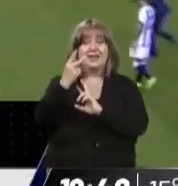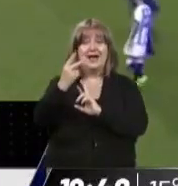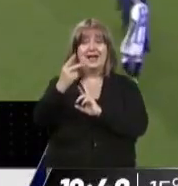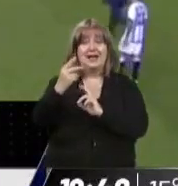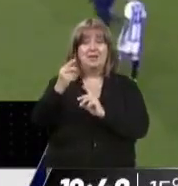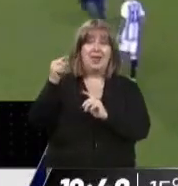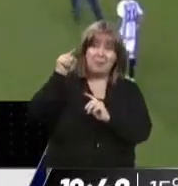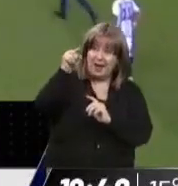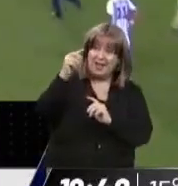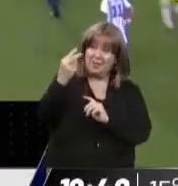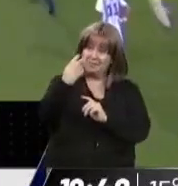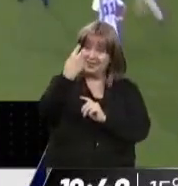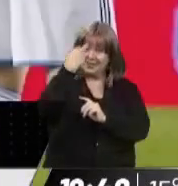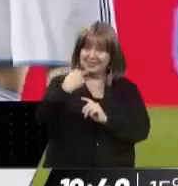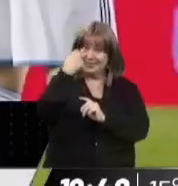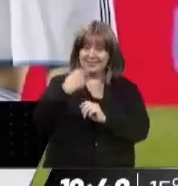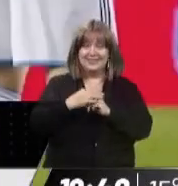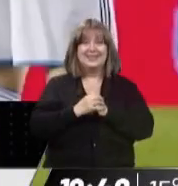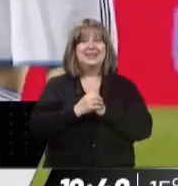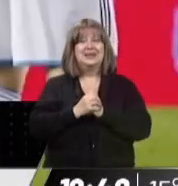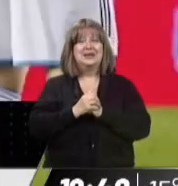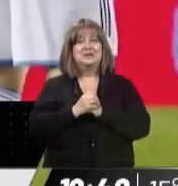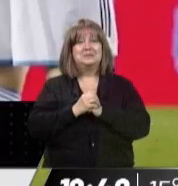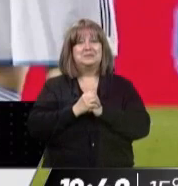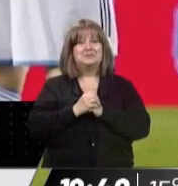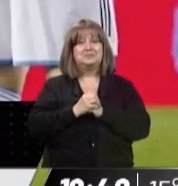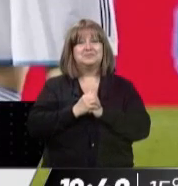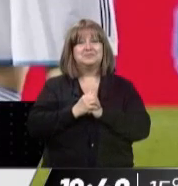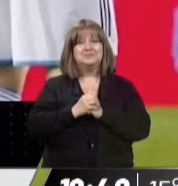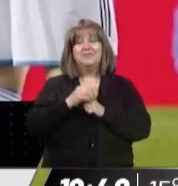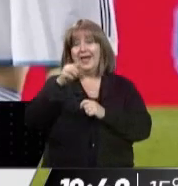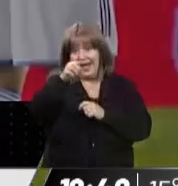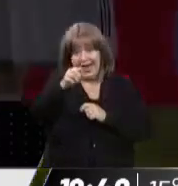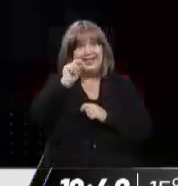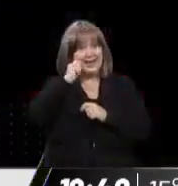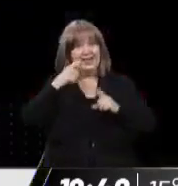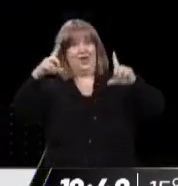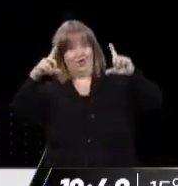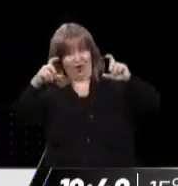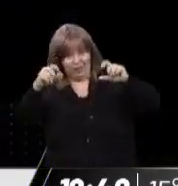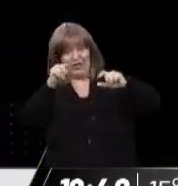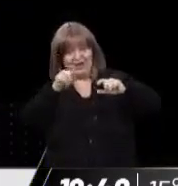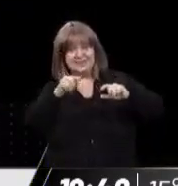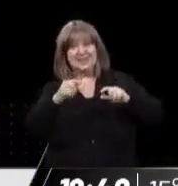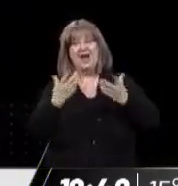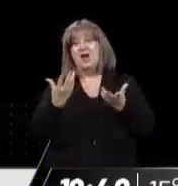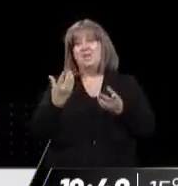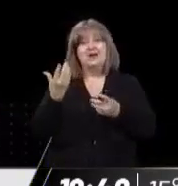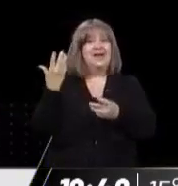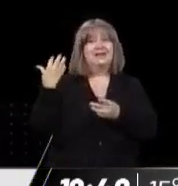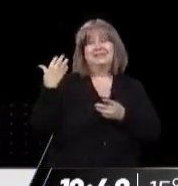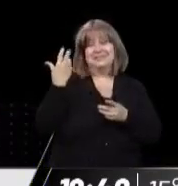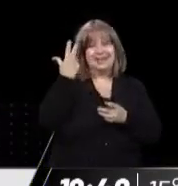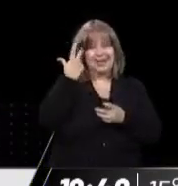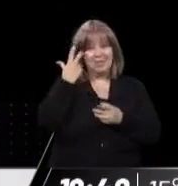celular. Sí. Y te inmortalizaste. Ahora, bueno, tenés una imagen mejor. Que pero que tenés esa foto, claro, o sea, la foto con Messi la lograste. Ahora, todo